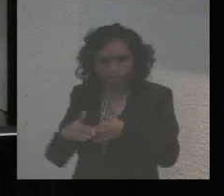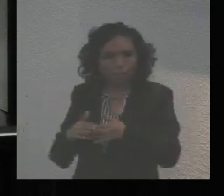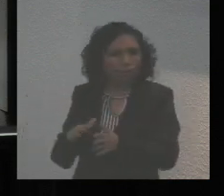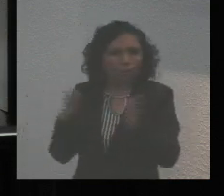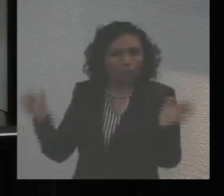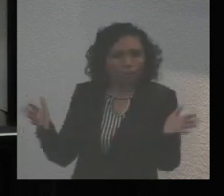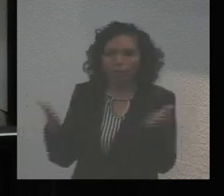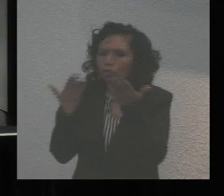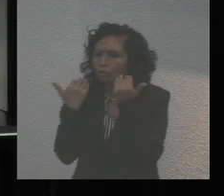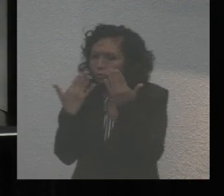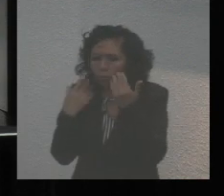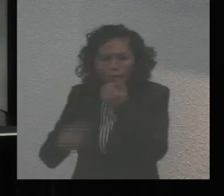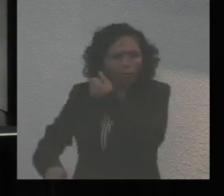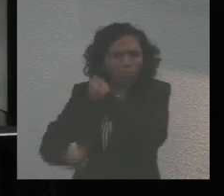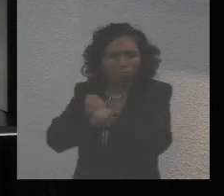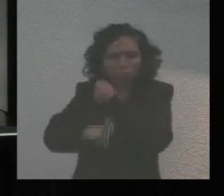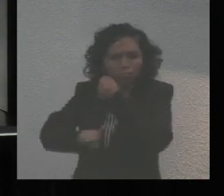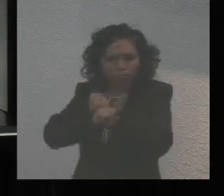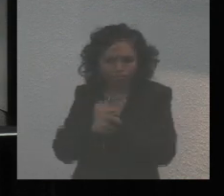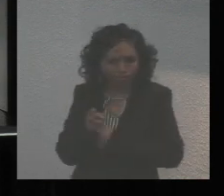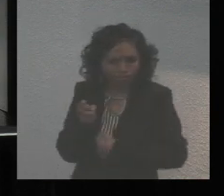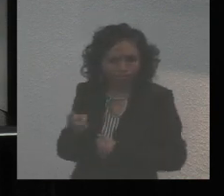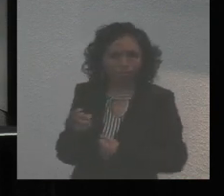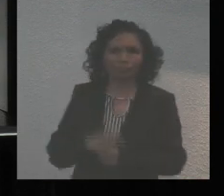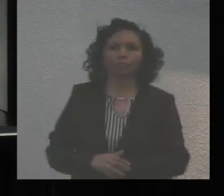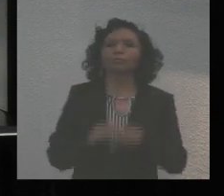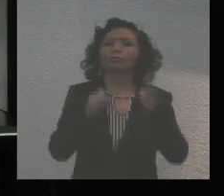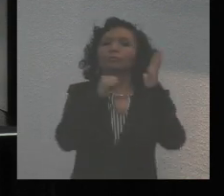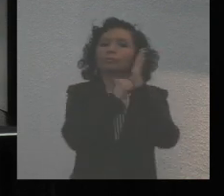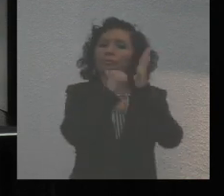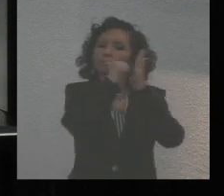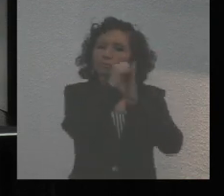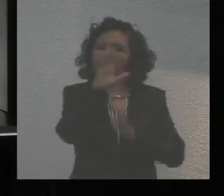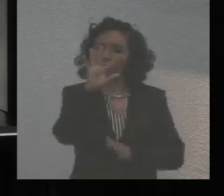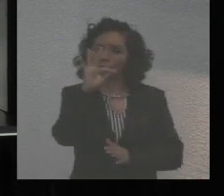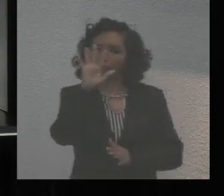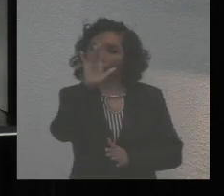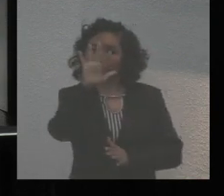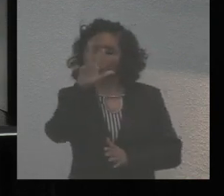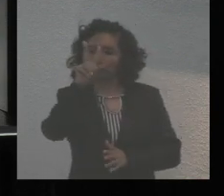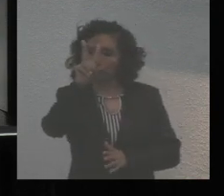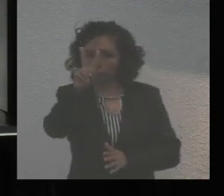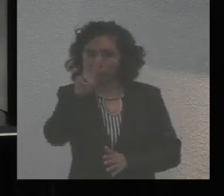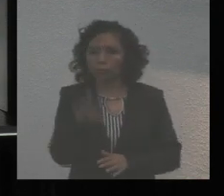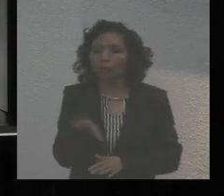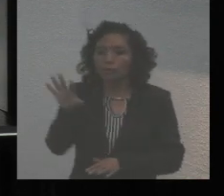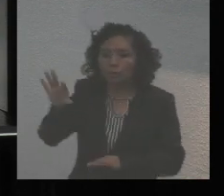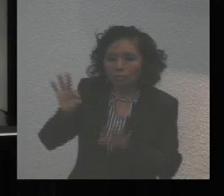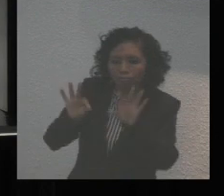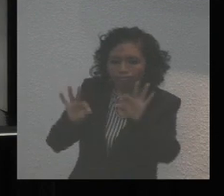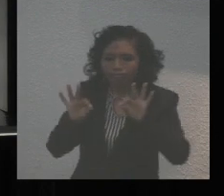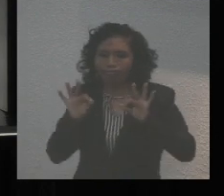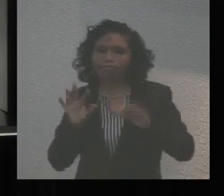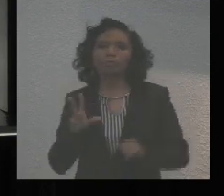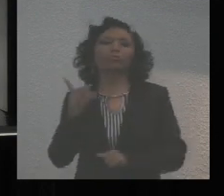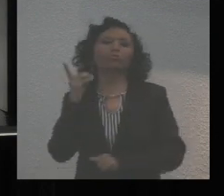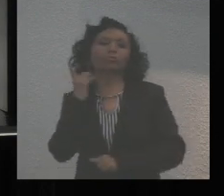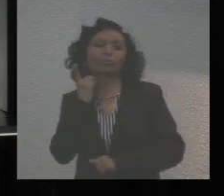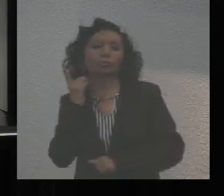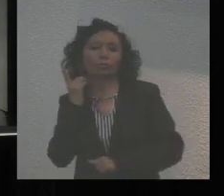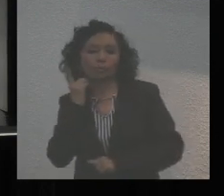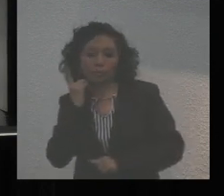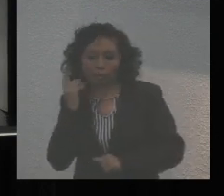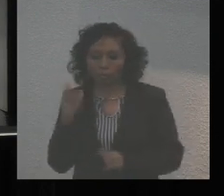no haya dificultad en cuanto a estos. Artículo 52. Se elegirá un diputado propietario por